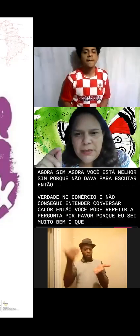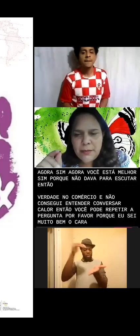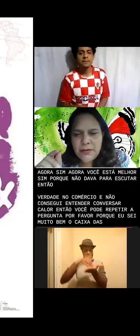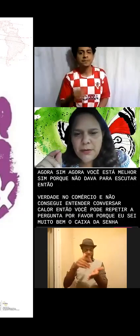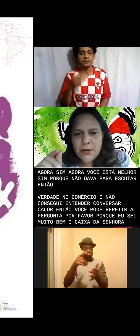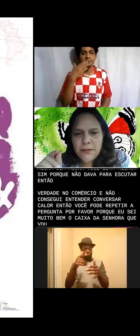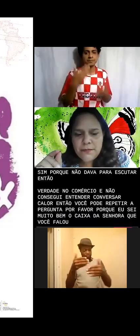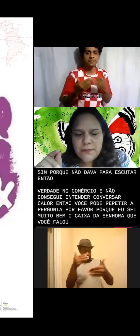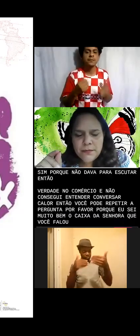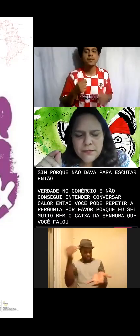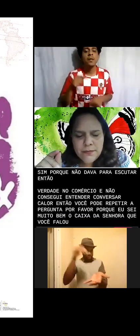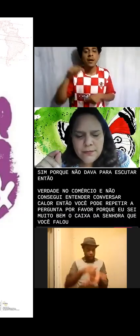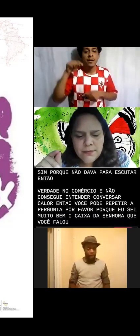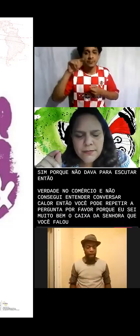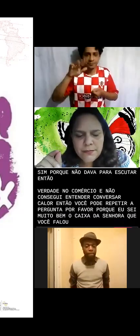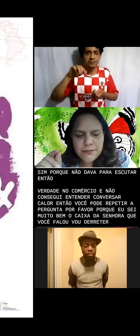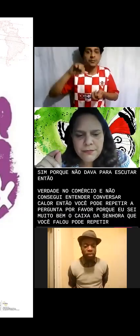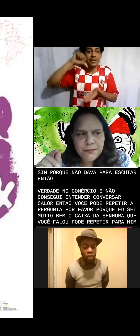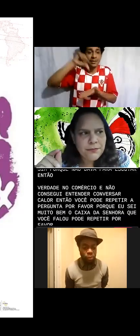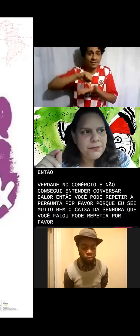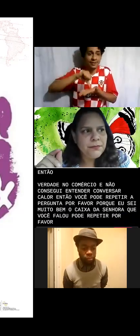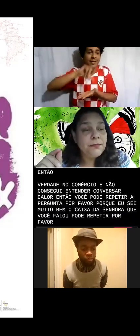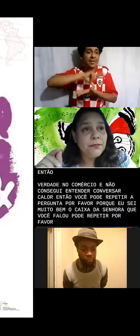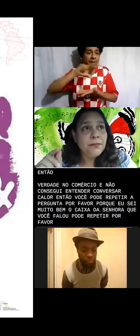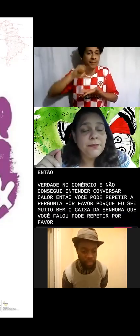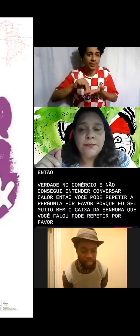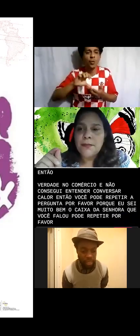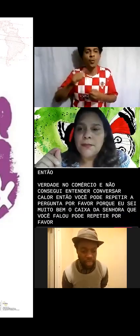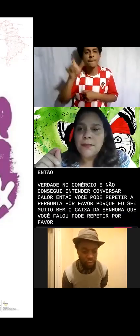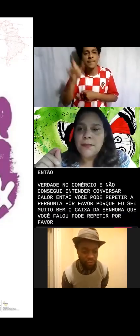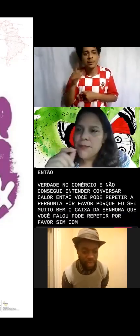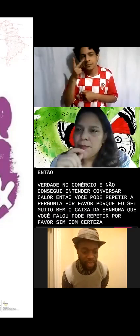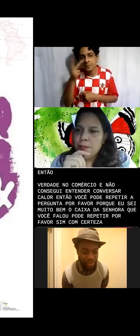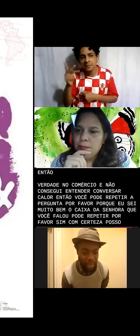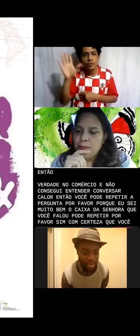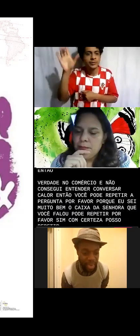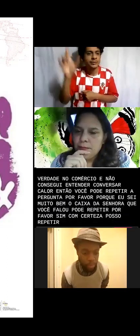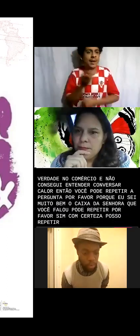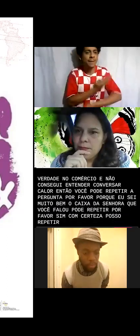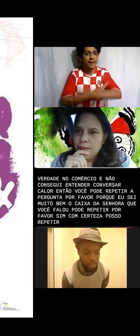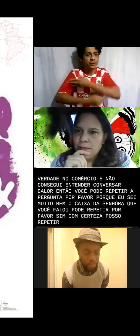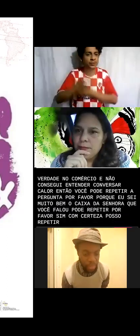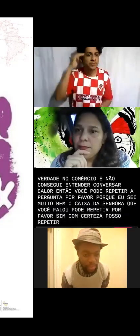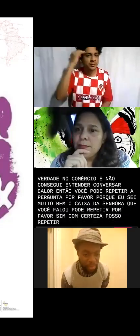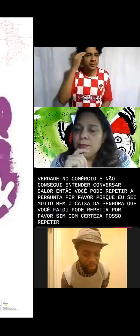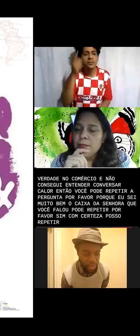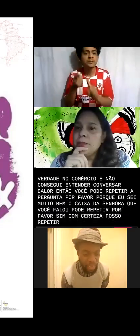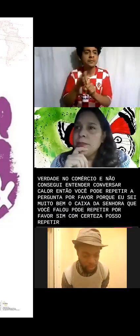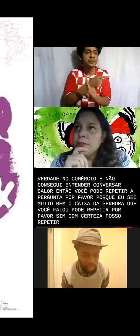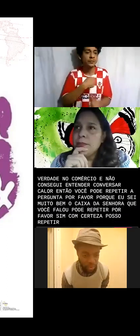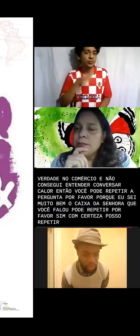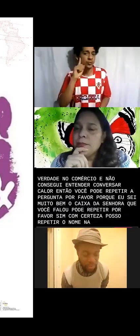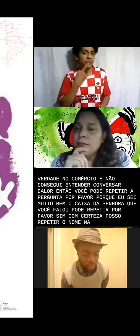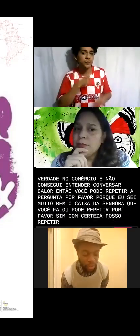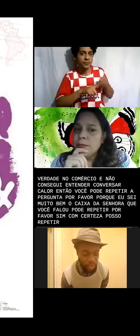¿Me repite, por favor? Sí, cómo no. En una ciudad que se llama Napo, vive cerca de